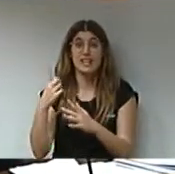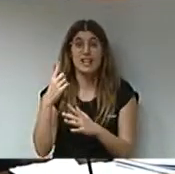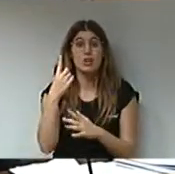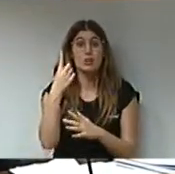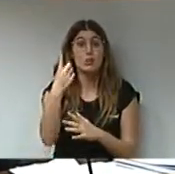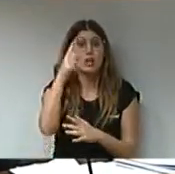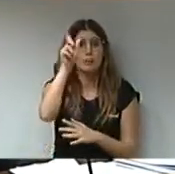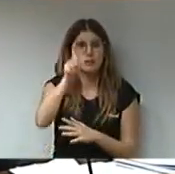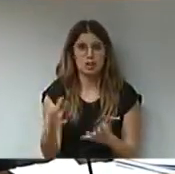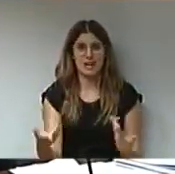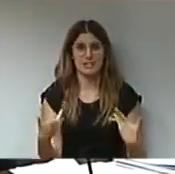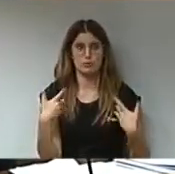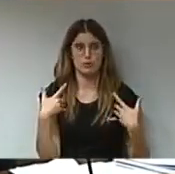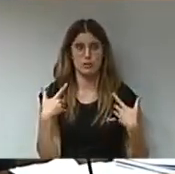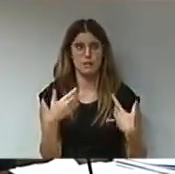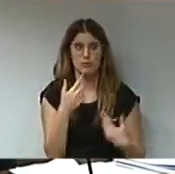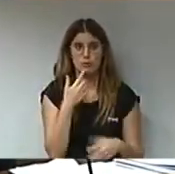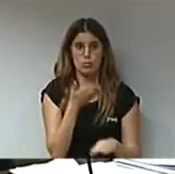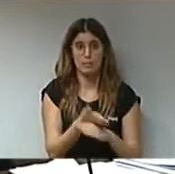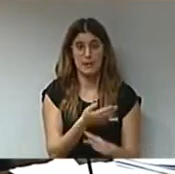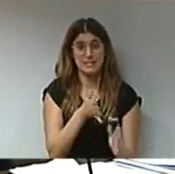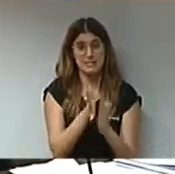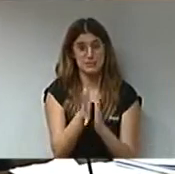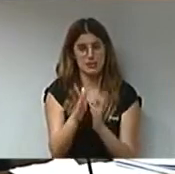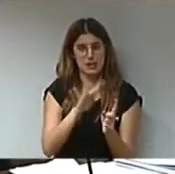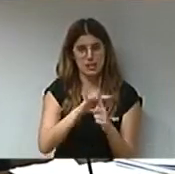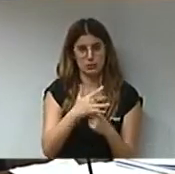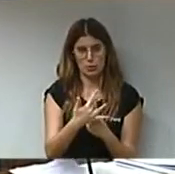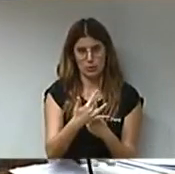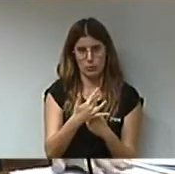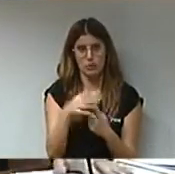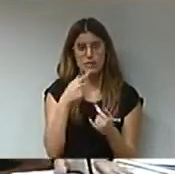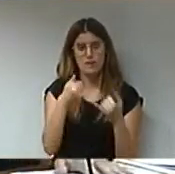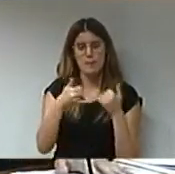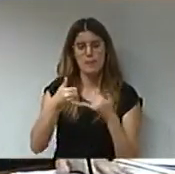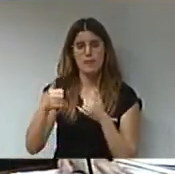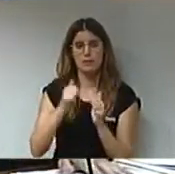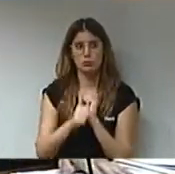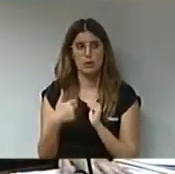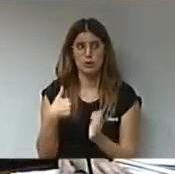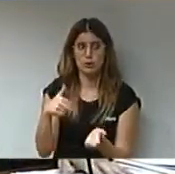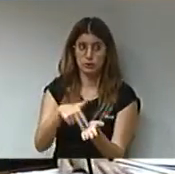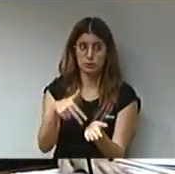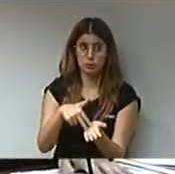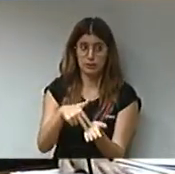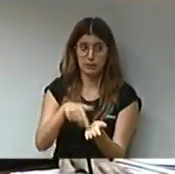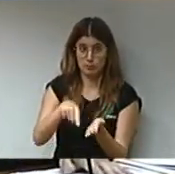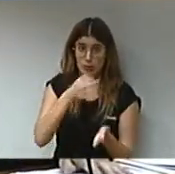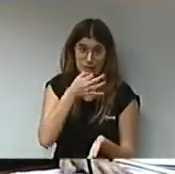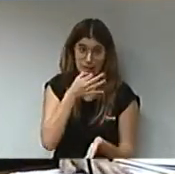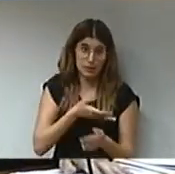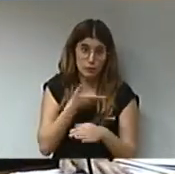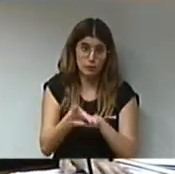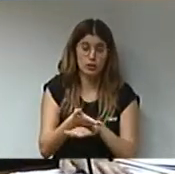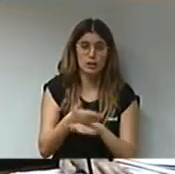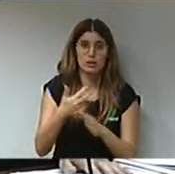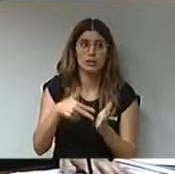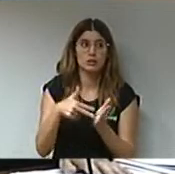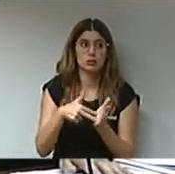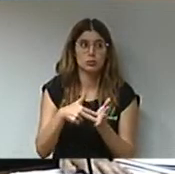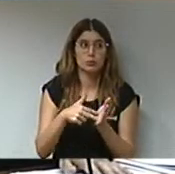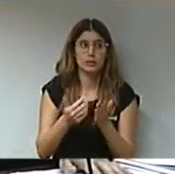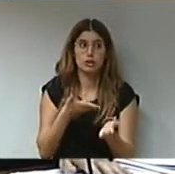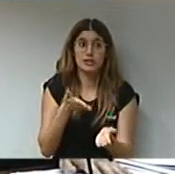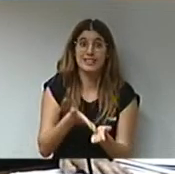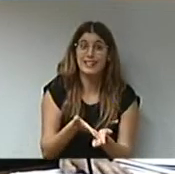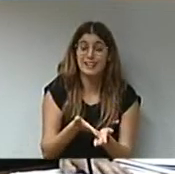responsable que cuando vas explica lo que hay y dice las decisiones que se van a tomar. Yo estuve esa tarde, cuando llegué,